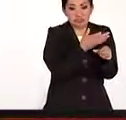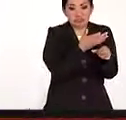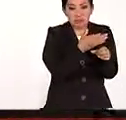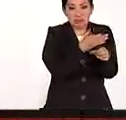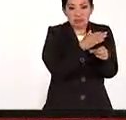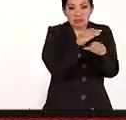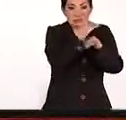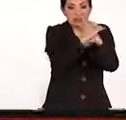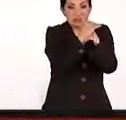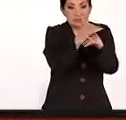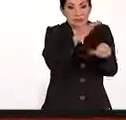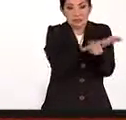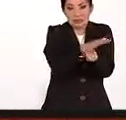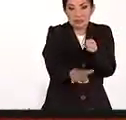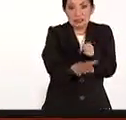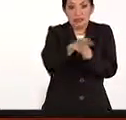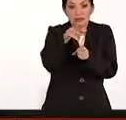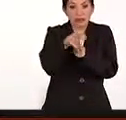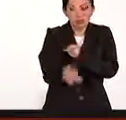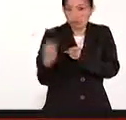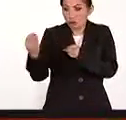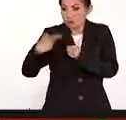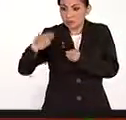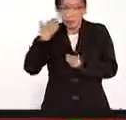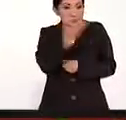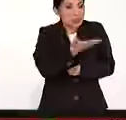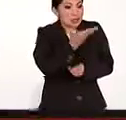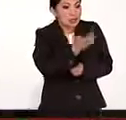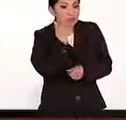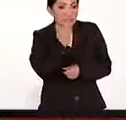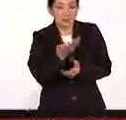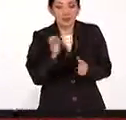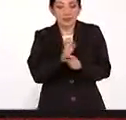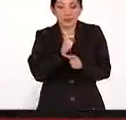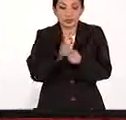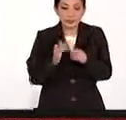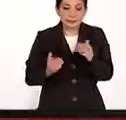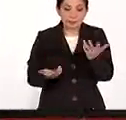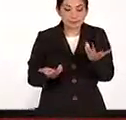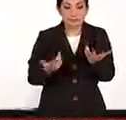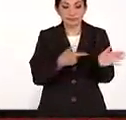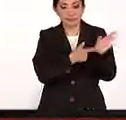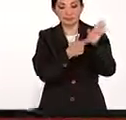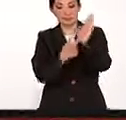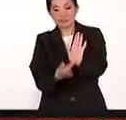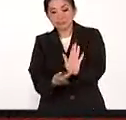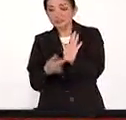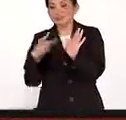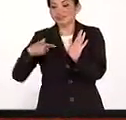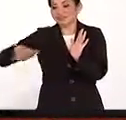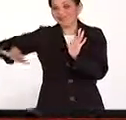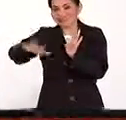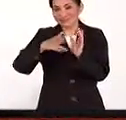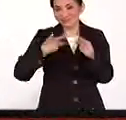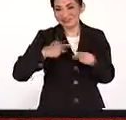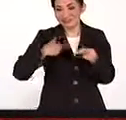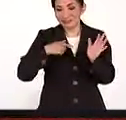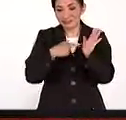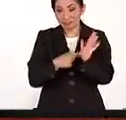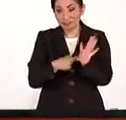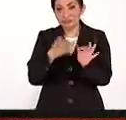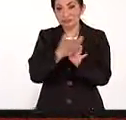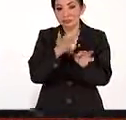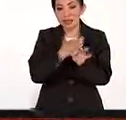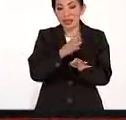tenemos a nivel nacional entonces hace sentido presentar al órgano a la sociedad mexicana en